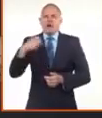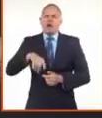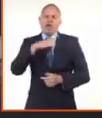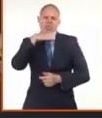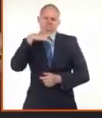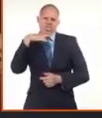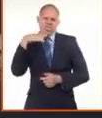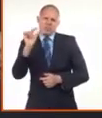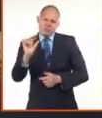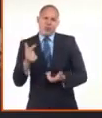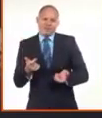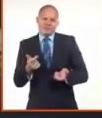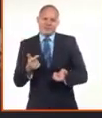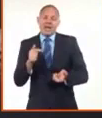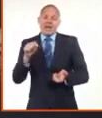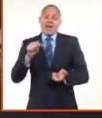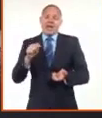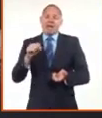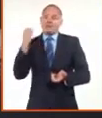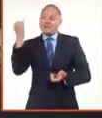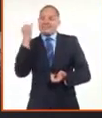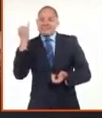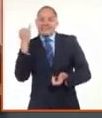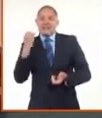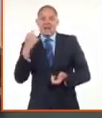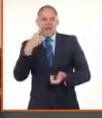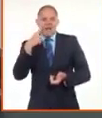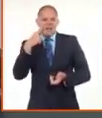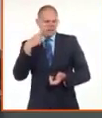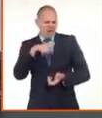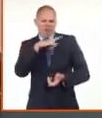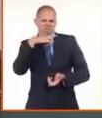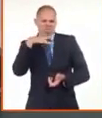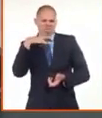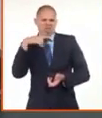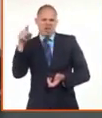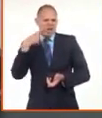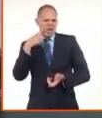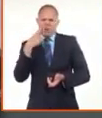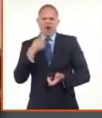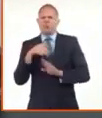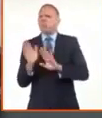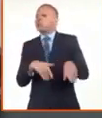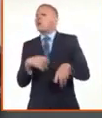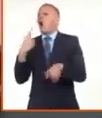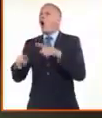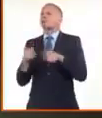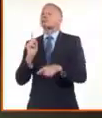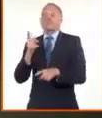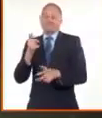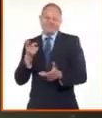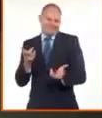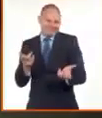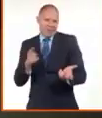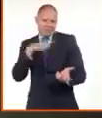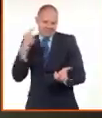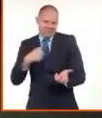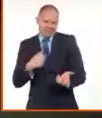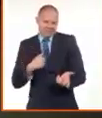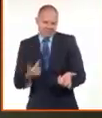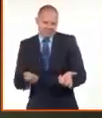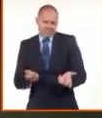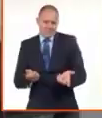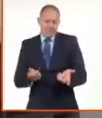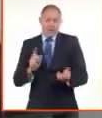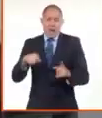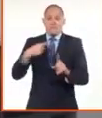muy competitivo a nivel internacional, y cuando hay una ligera traba que impide ya sea el pago, que es uno de nuestros grandes problemas por el